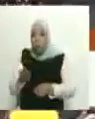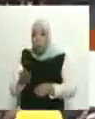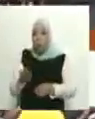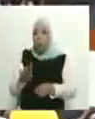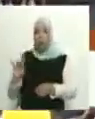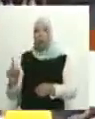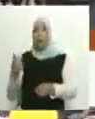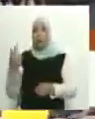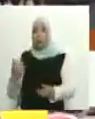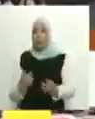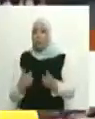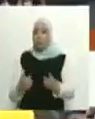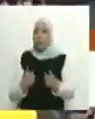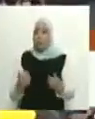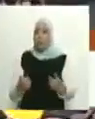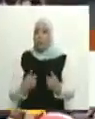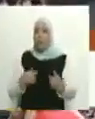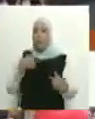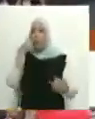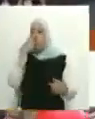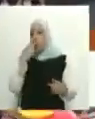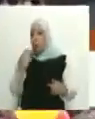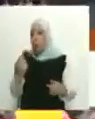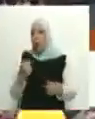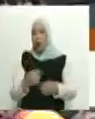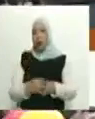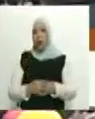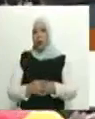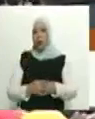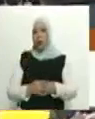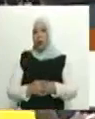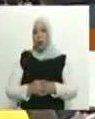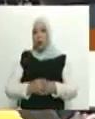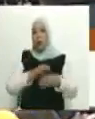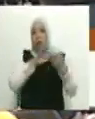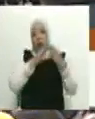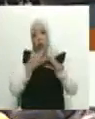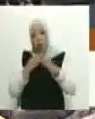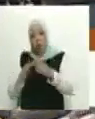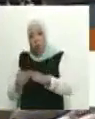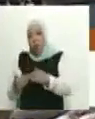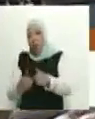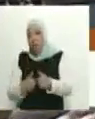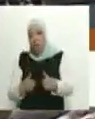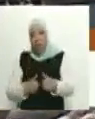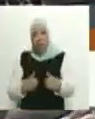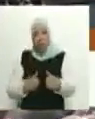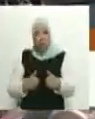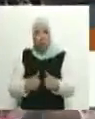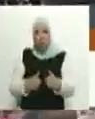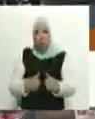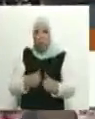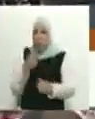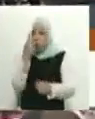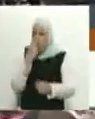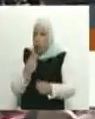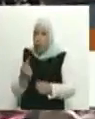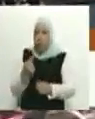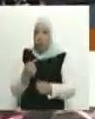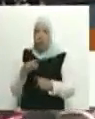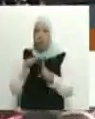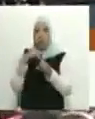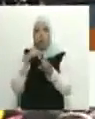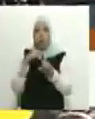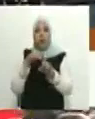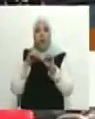los primeros afectados son los sectores más populares. Los sectores que en algún momento, si la situación